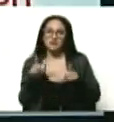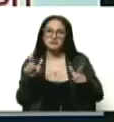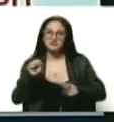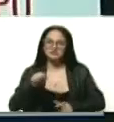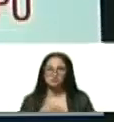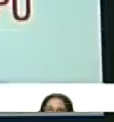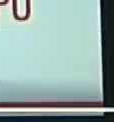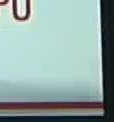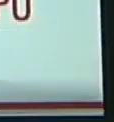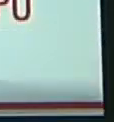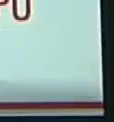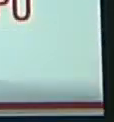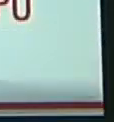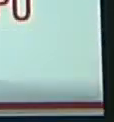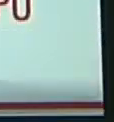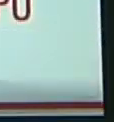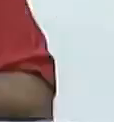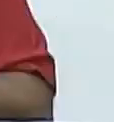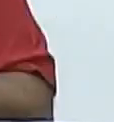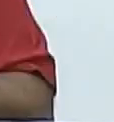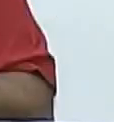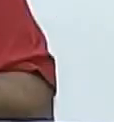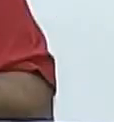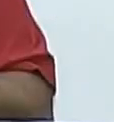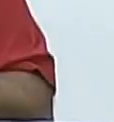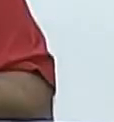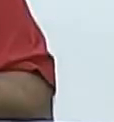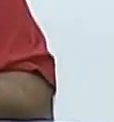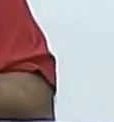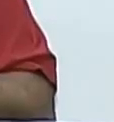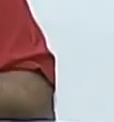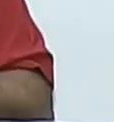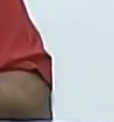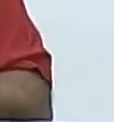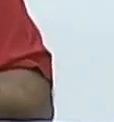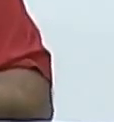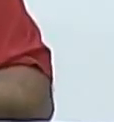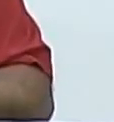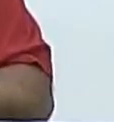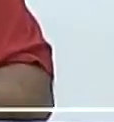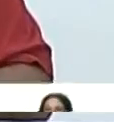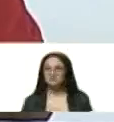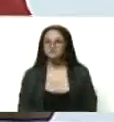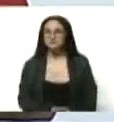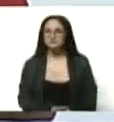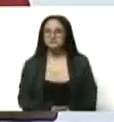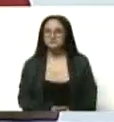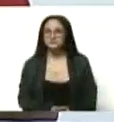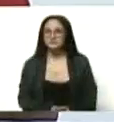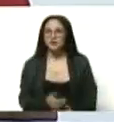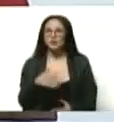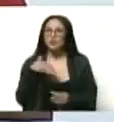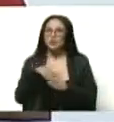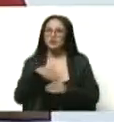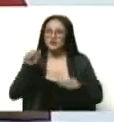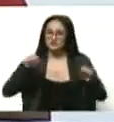No voto en ese centro electoral, pero vivo en la comunidad que está dentro del punto y círculo de esa UVC. ¿Puedo votar ahí? Sí, sí y solo